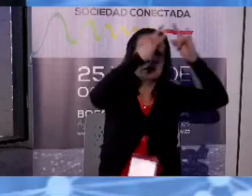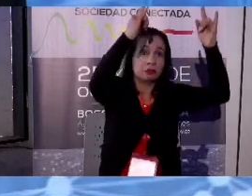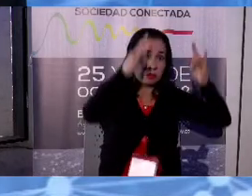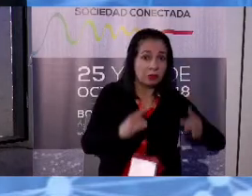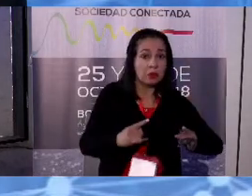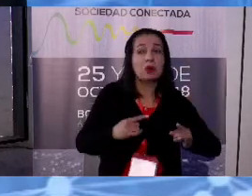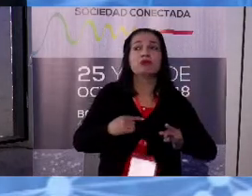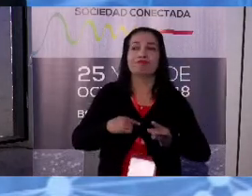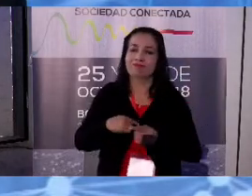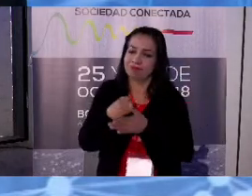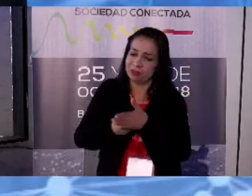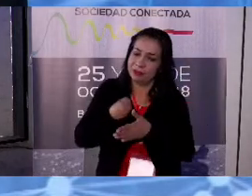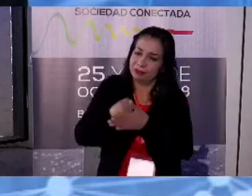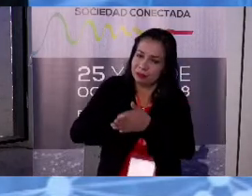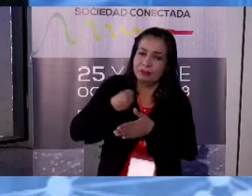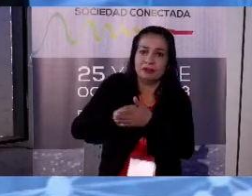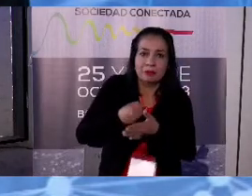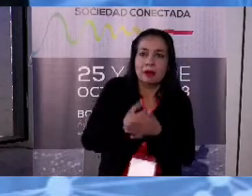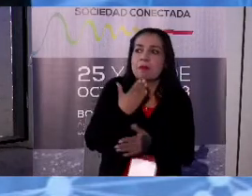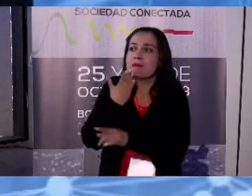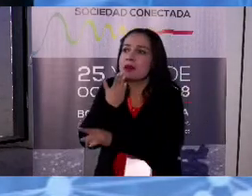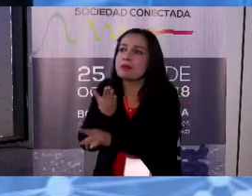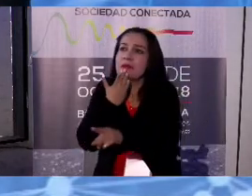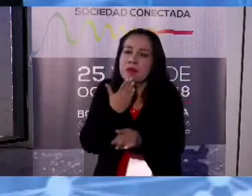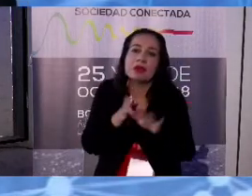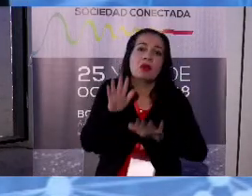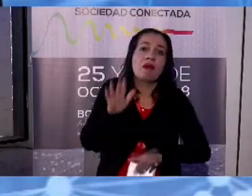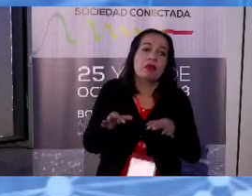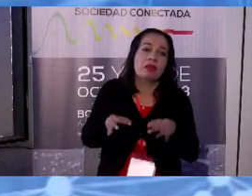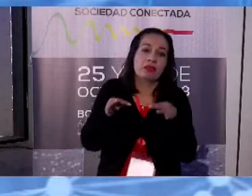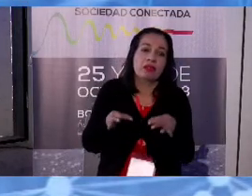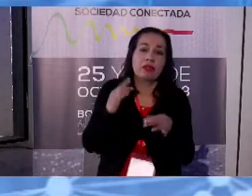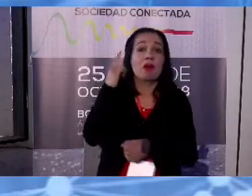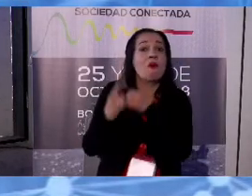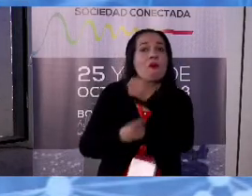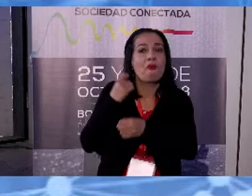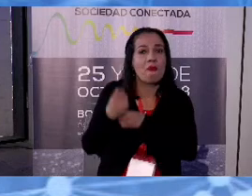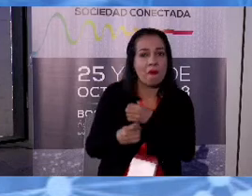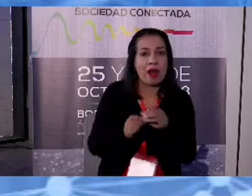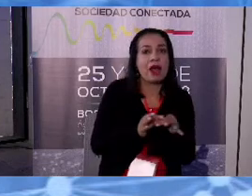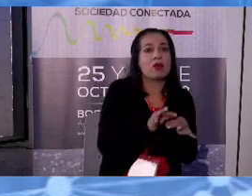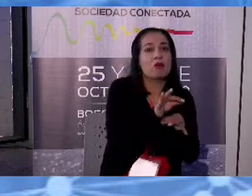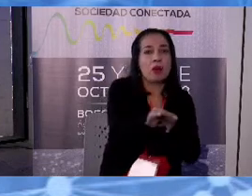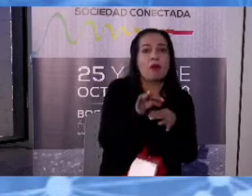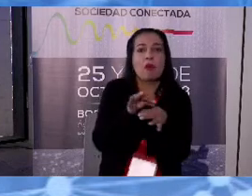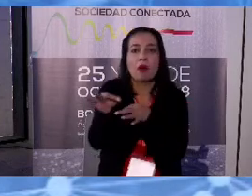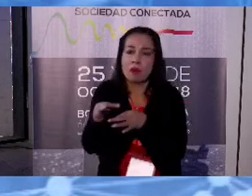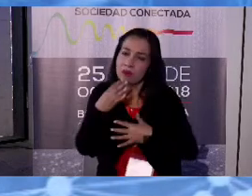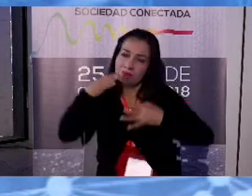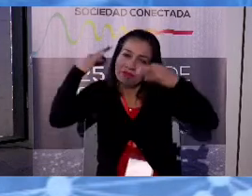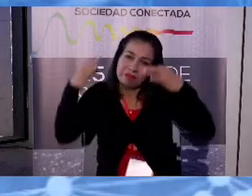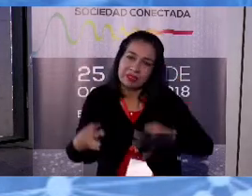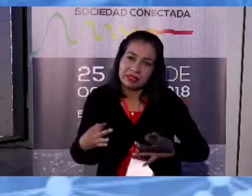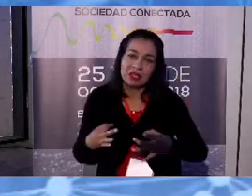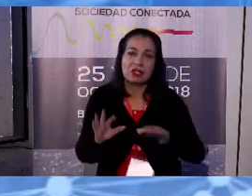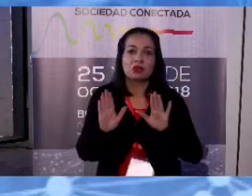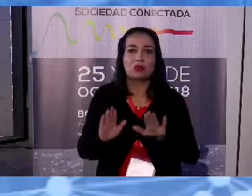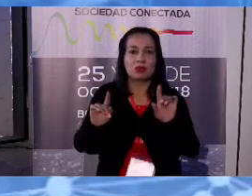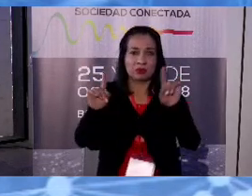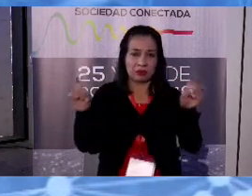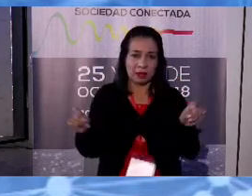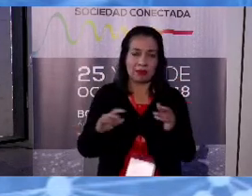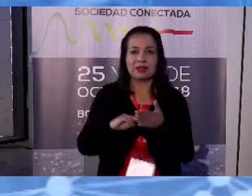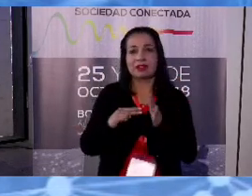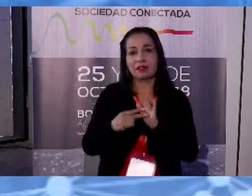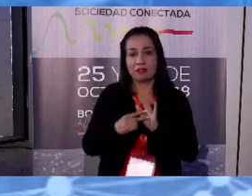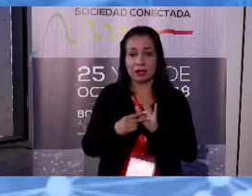en en gestionar permisos ante las municipalidades Entonces esta realidad pues eh es una un tema que pues implica que